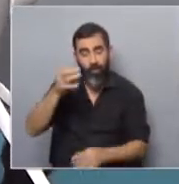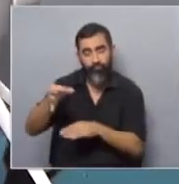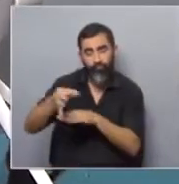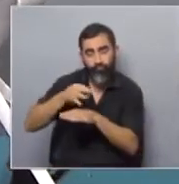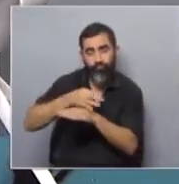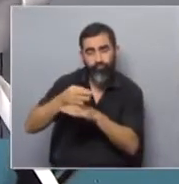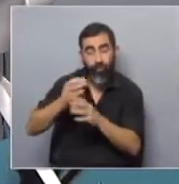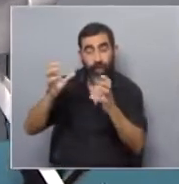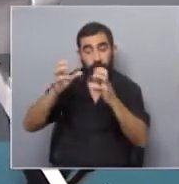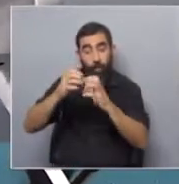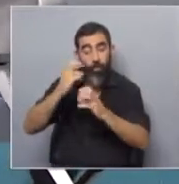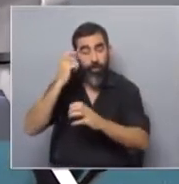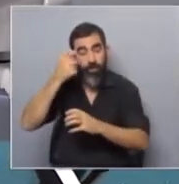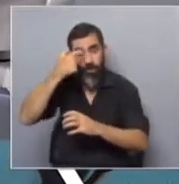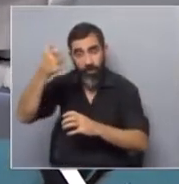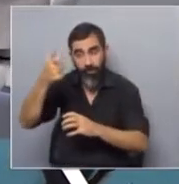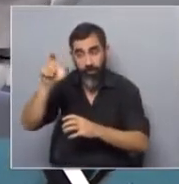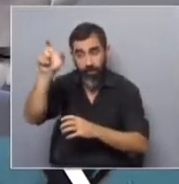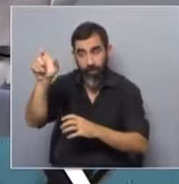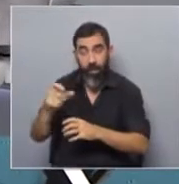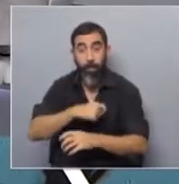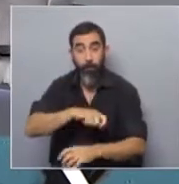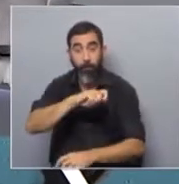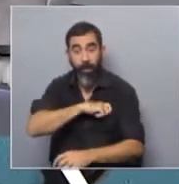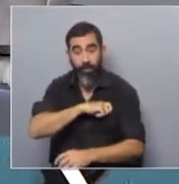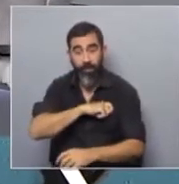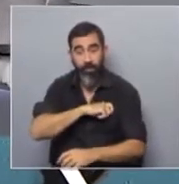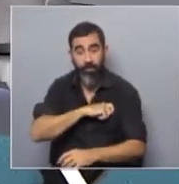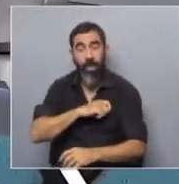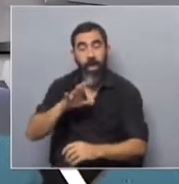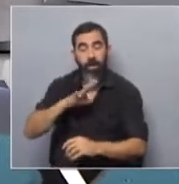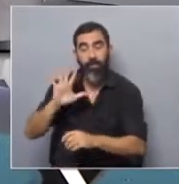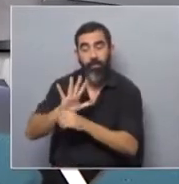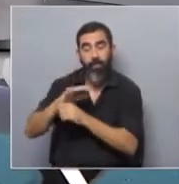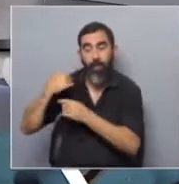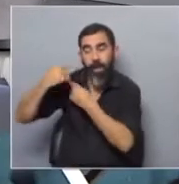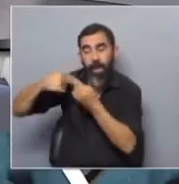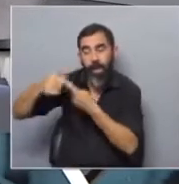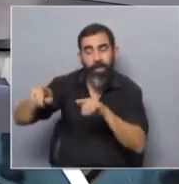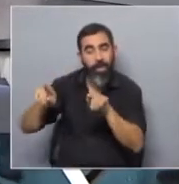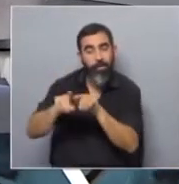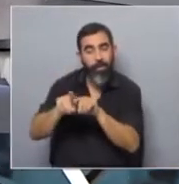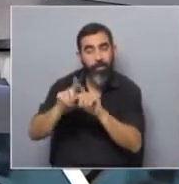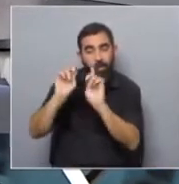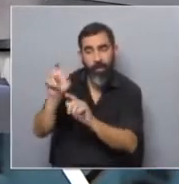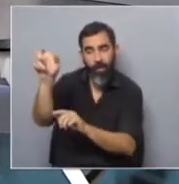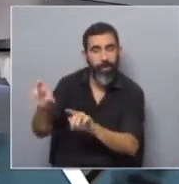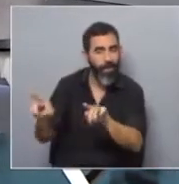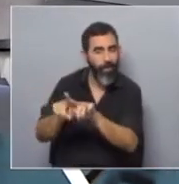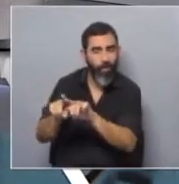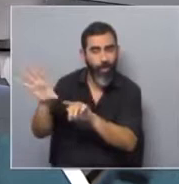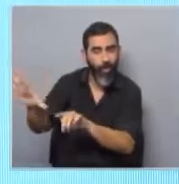de neurocientífico con Cajal le hace heredar esa característica que también la tenía